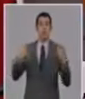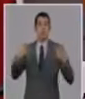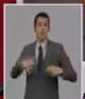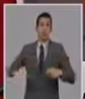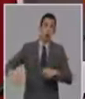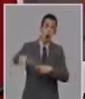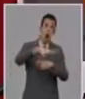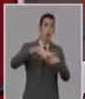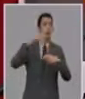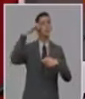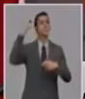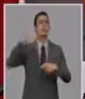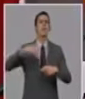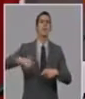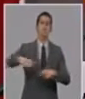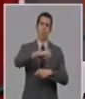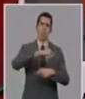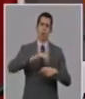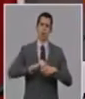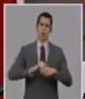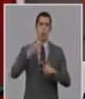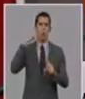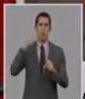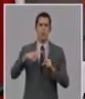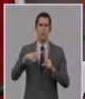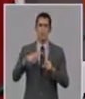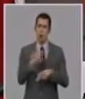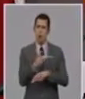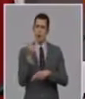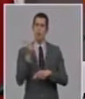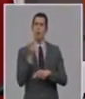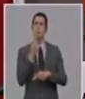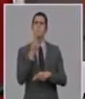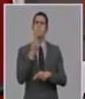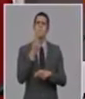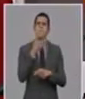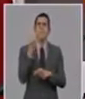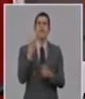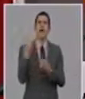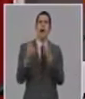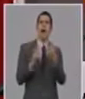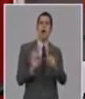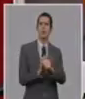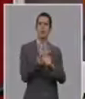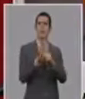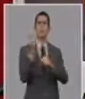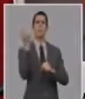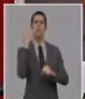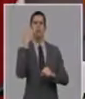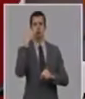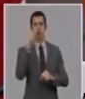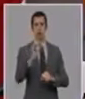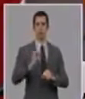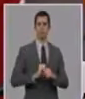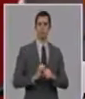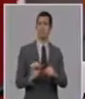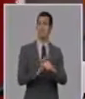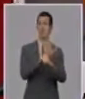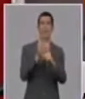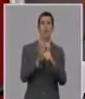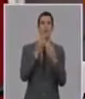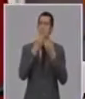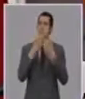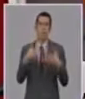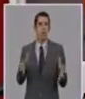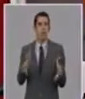alguna manera, seguir trasladando, es que las secuelas en la COVID no diferencia edad, no diferencia sexo,